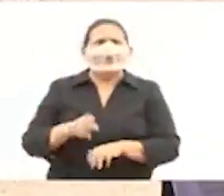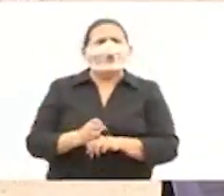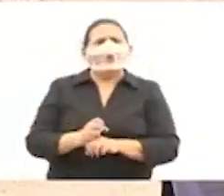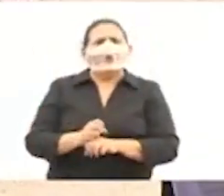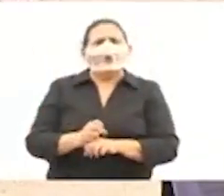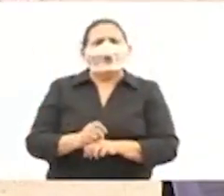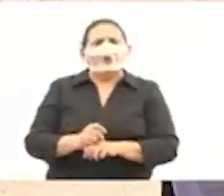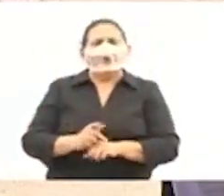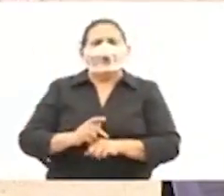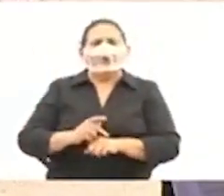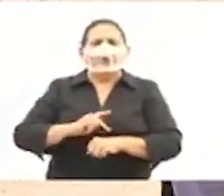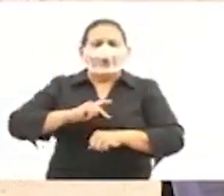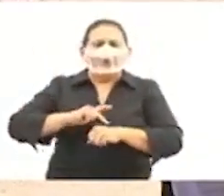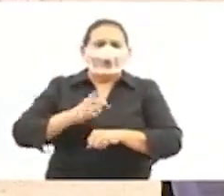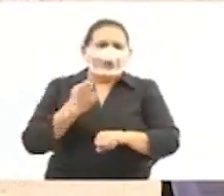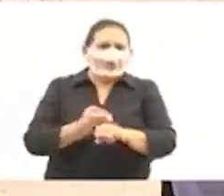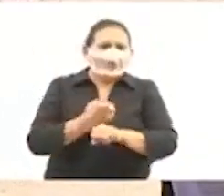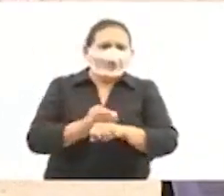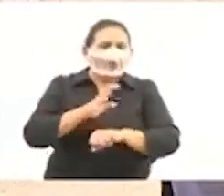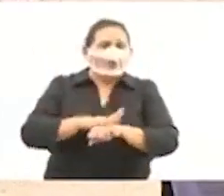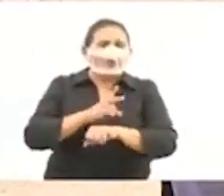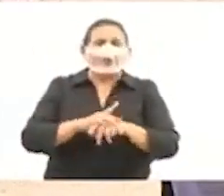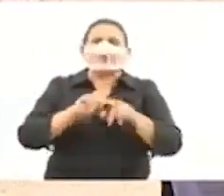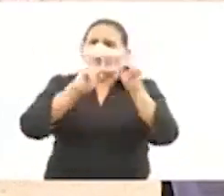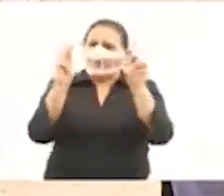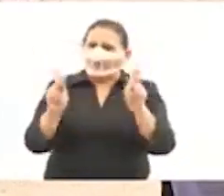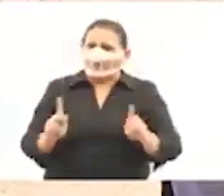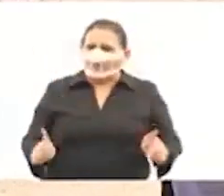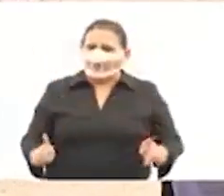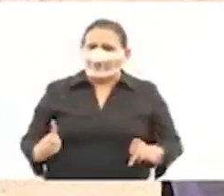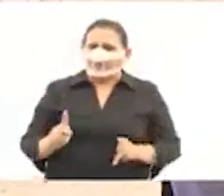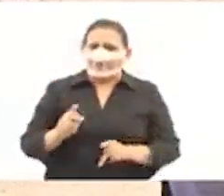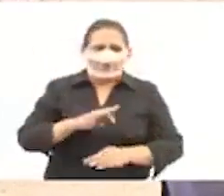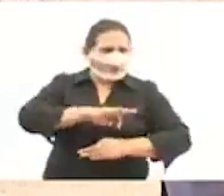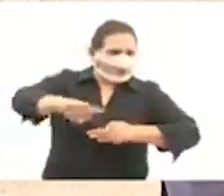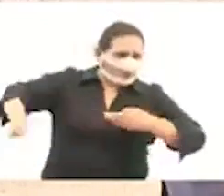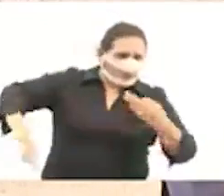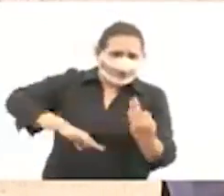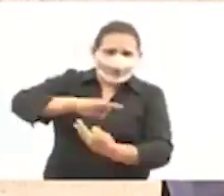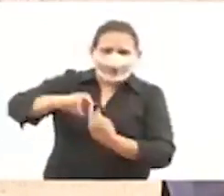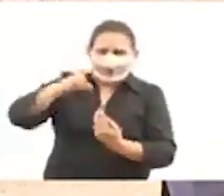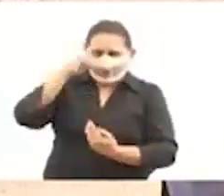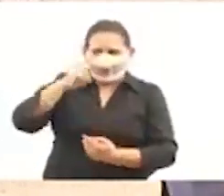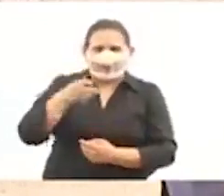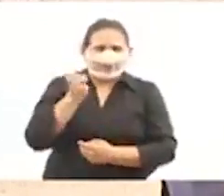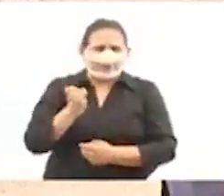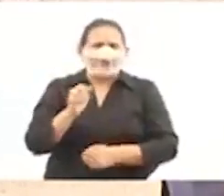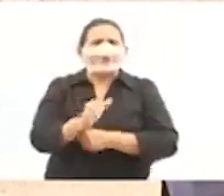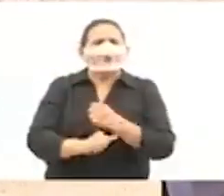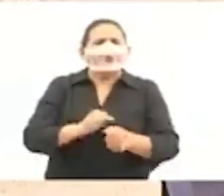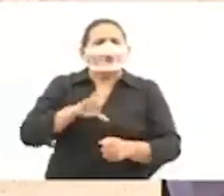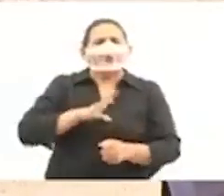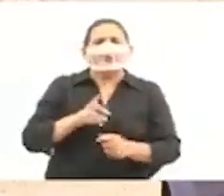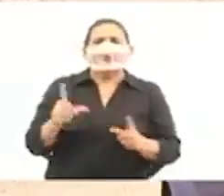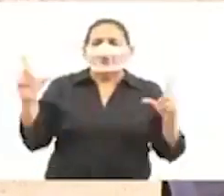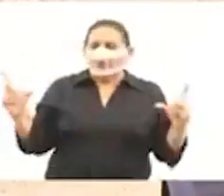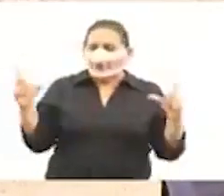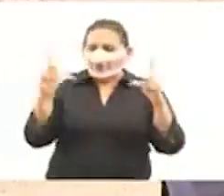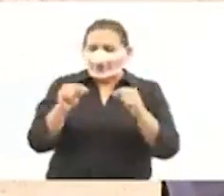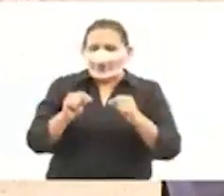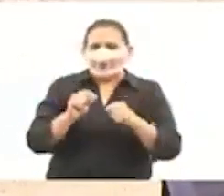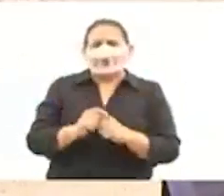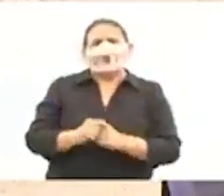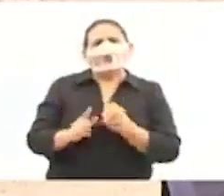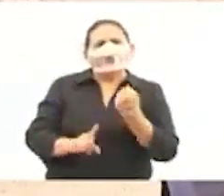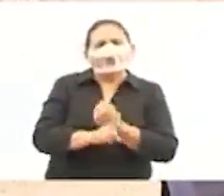pacífico de todo méxico pero como si eso no fuera suficiente en lo que va del año 2020 hemos reducido los delitos en